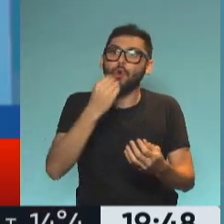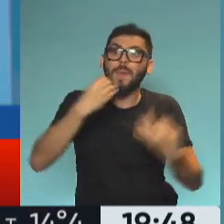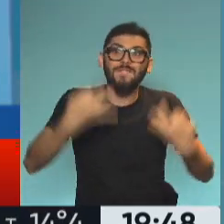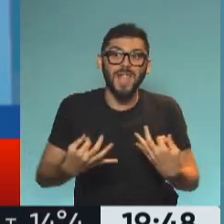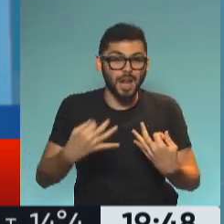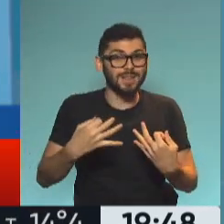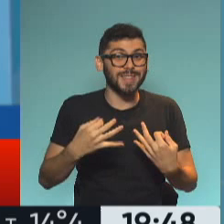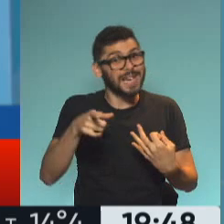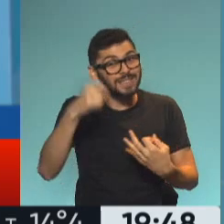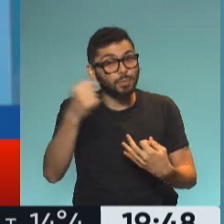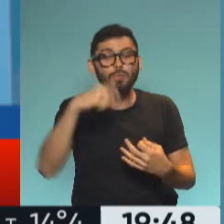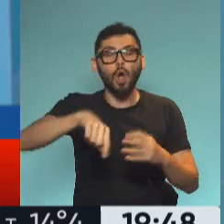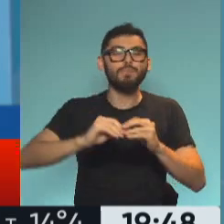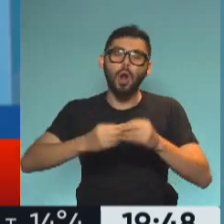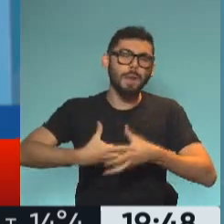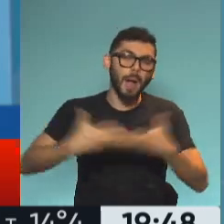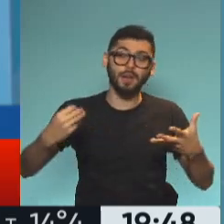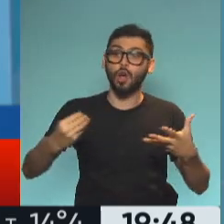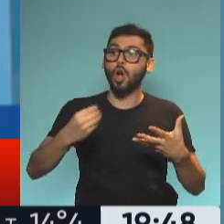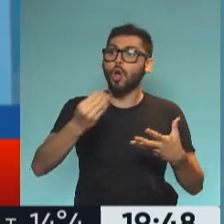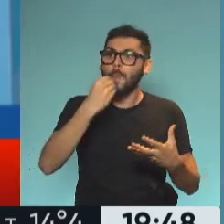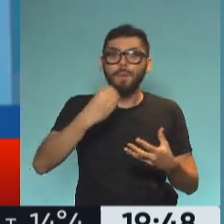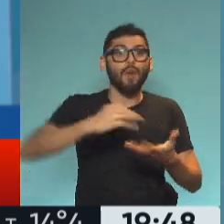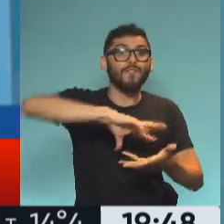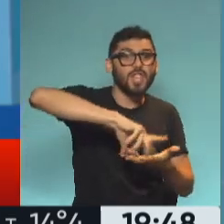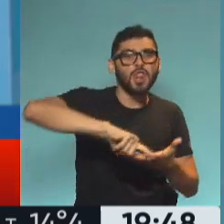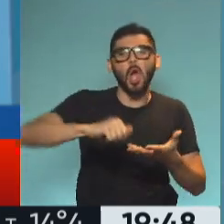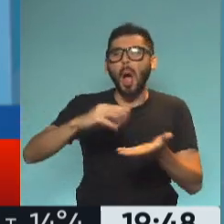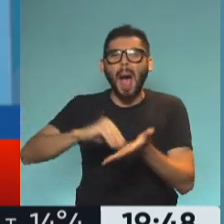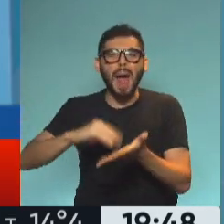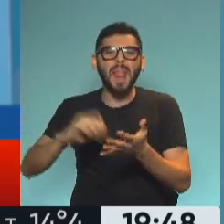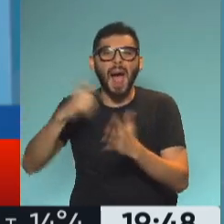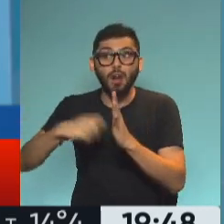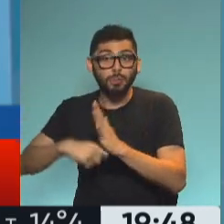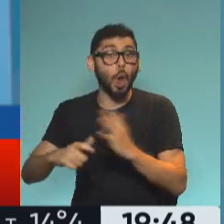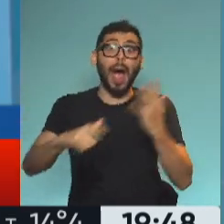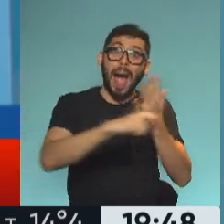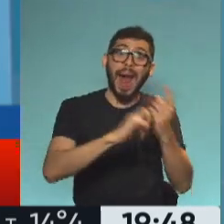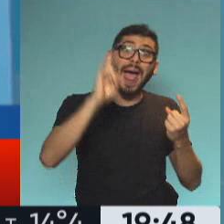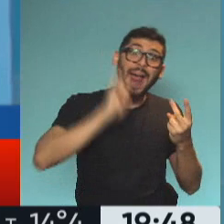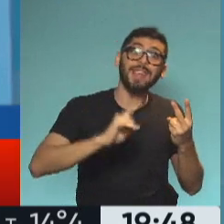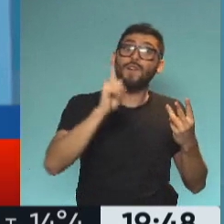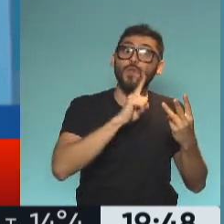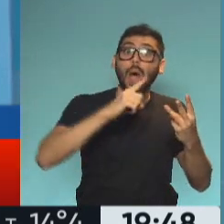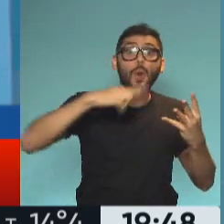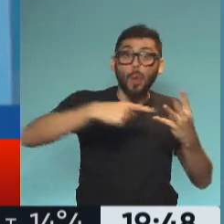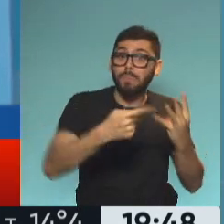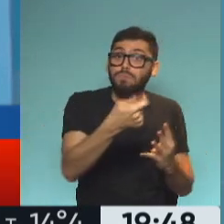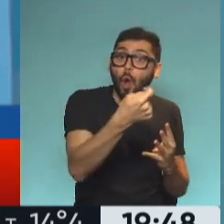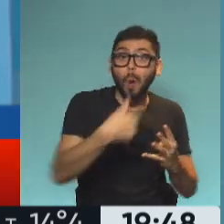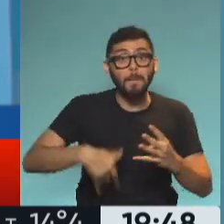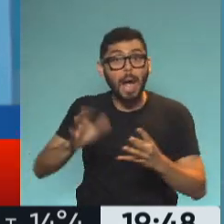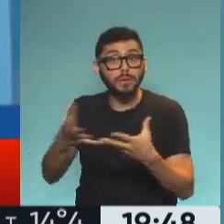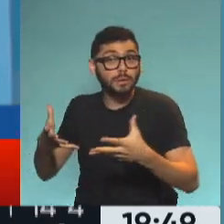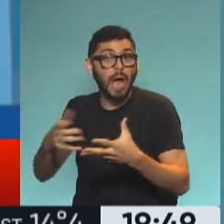problema importante. Se está consumiendo muchos fideos, harina y arroz, poca leche, carnes, frutas y verduras. Entonces ahí tenemos